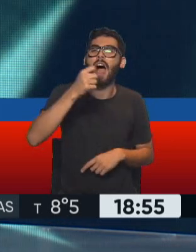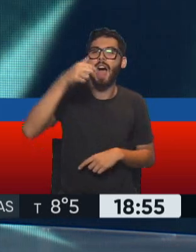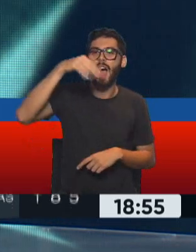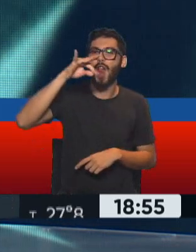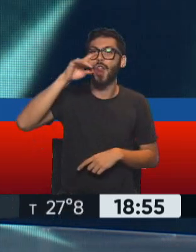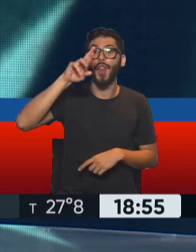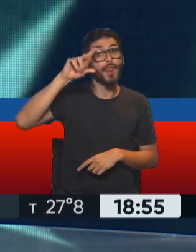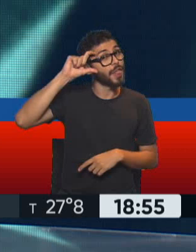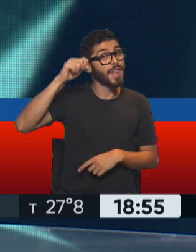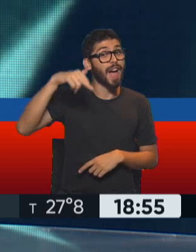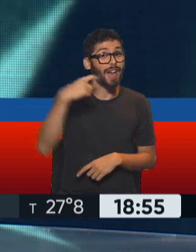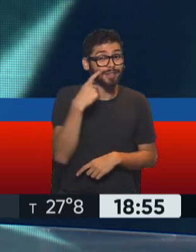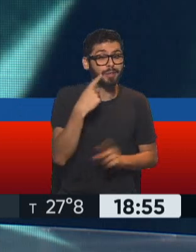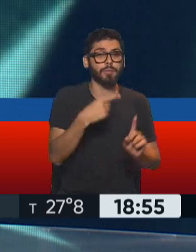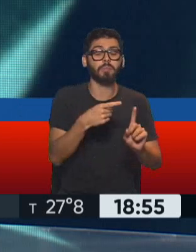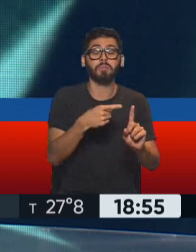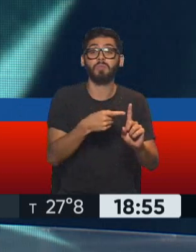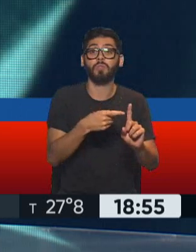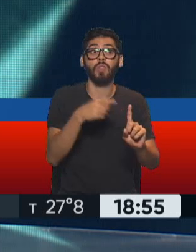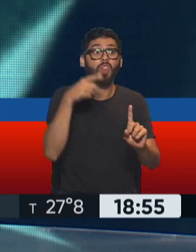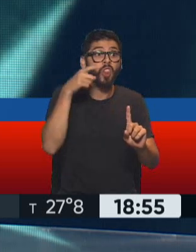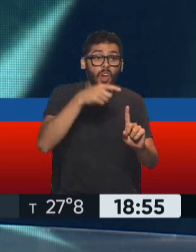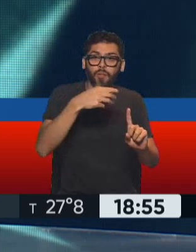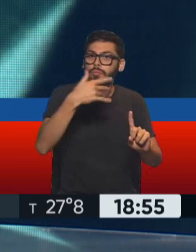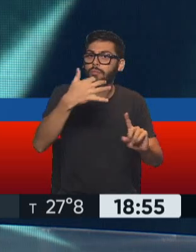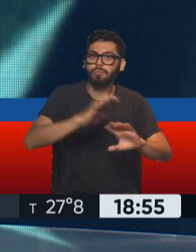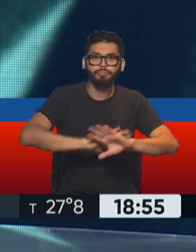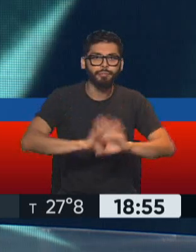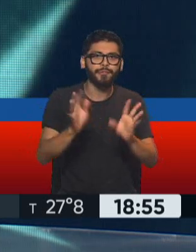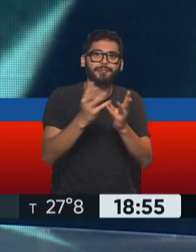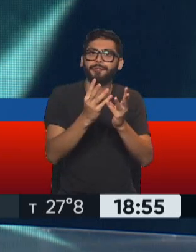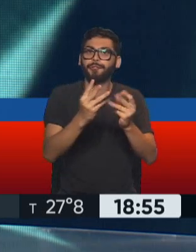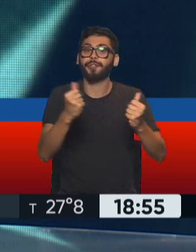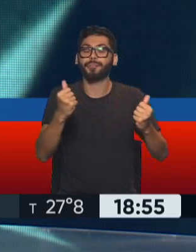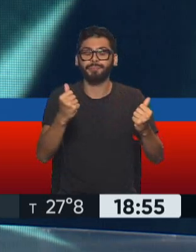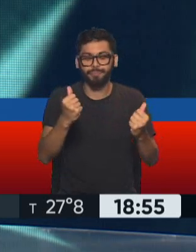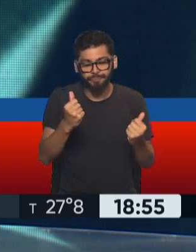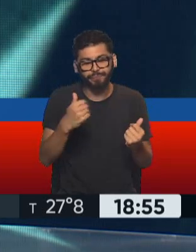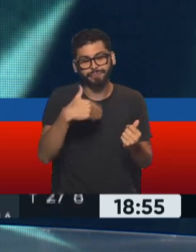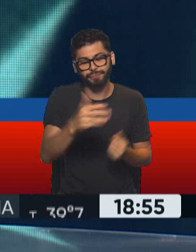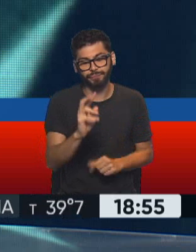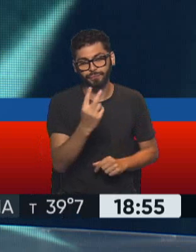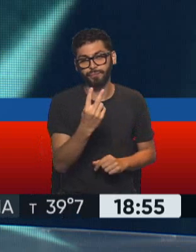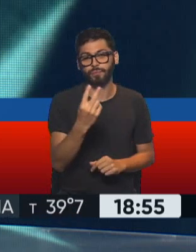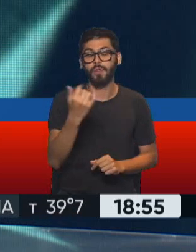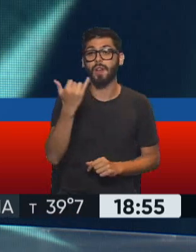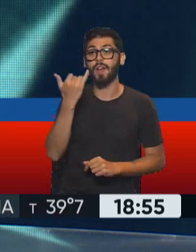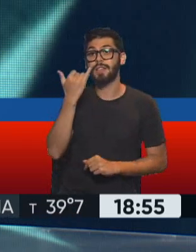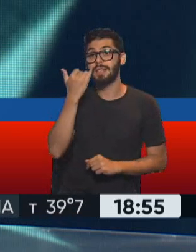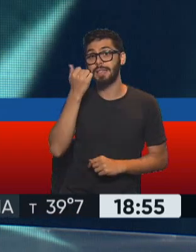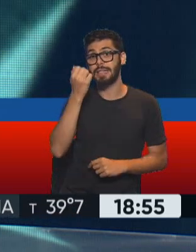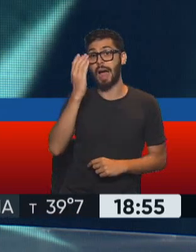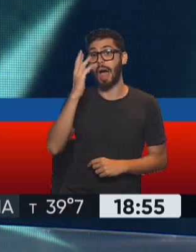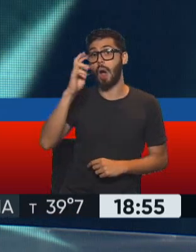y precisamente ese fue el último lugar en el que estuvo y en el último lugar en el que se lo vio con vida. Alfredo Jabrán fue quien mandó